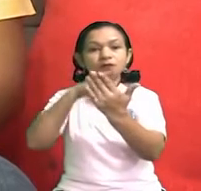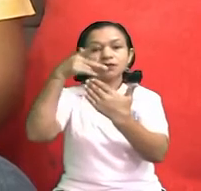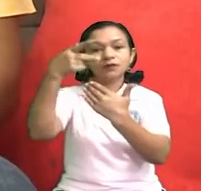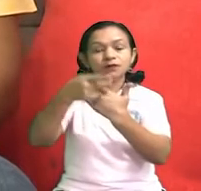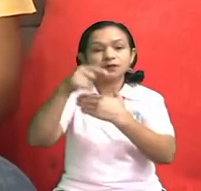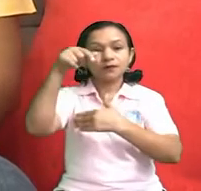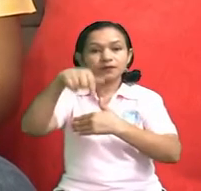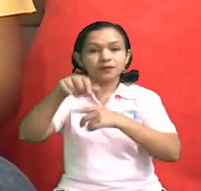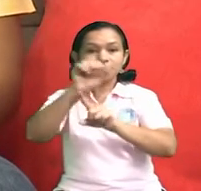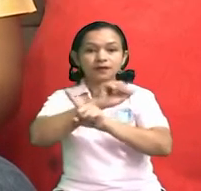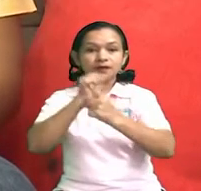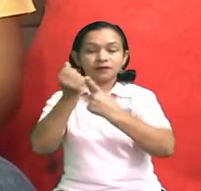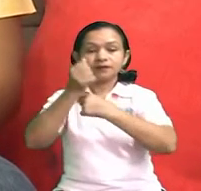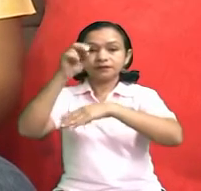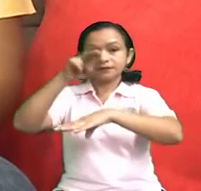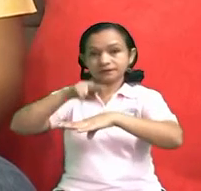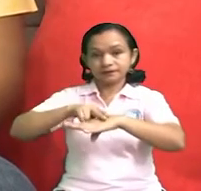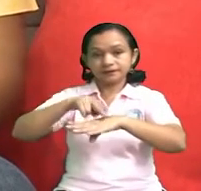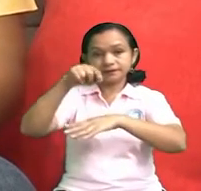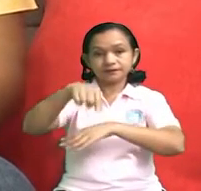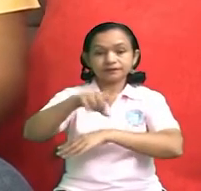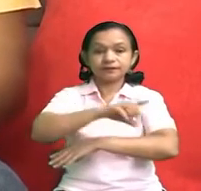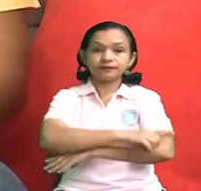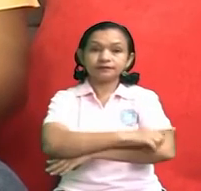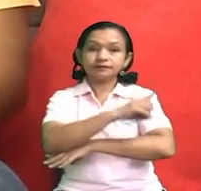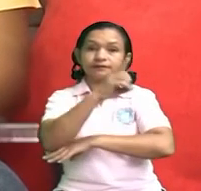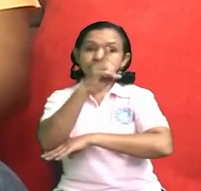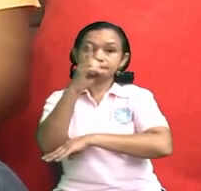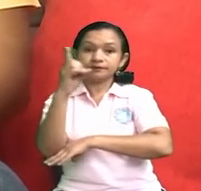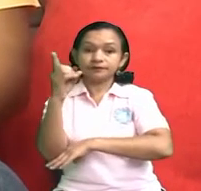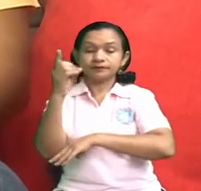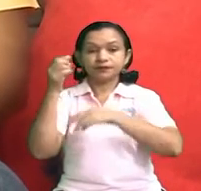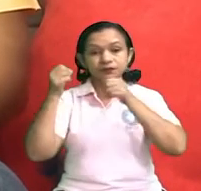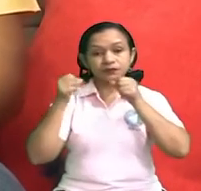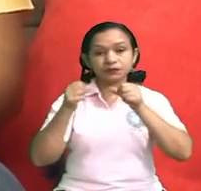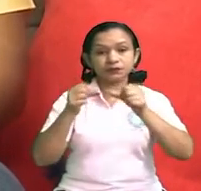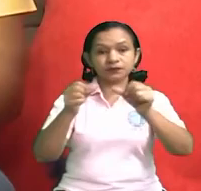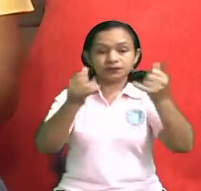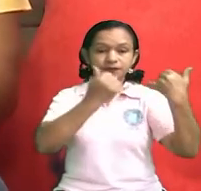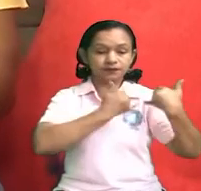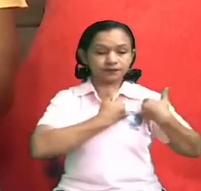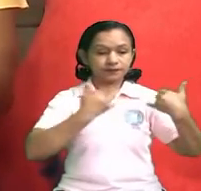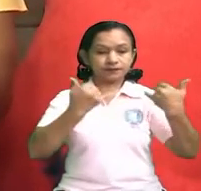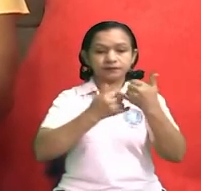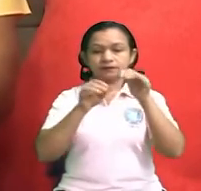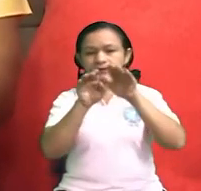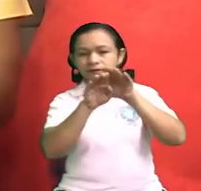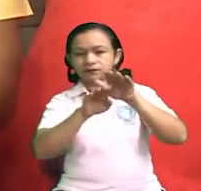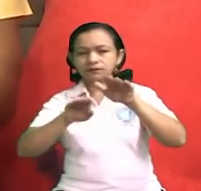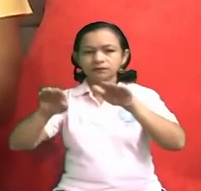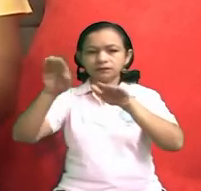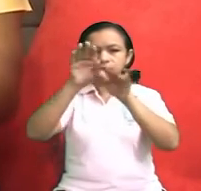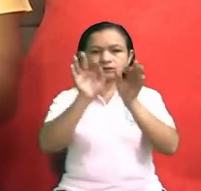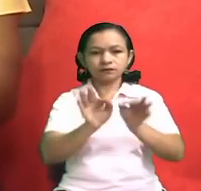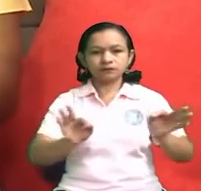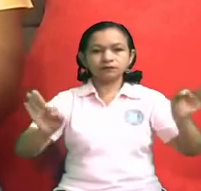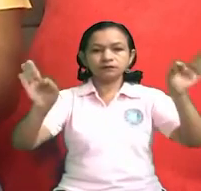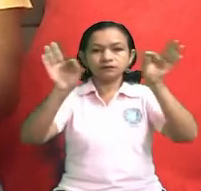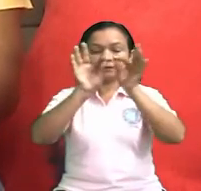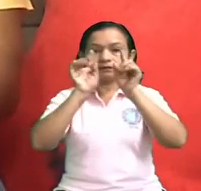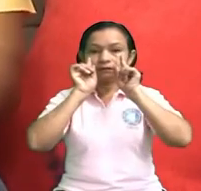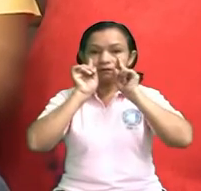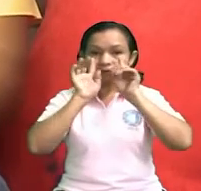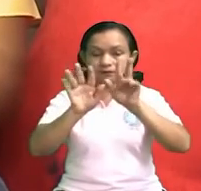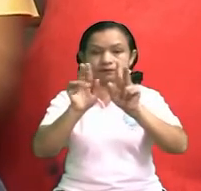el Parlamento. En esta oportunidad, pues, de manteles largo, una de las instituciones más importantes para la seguridad de nuestro pueblo.